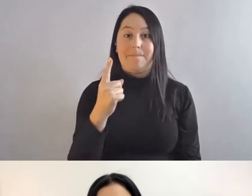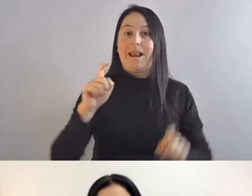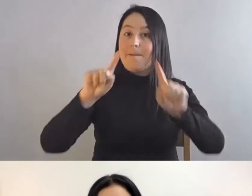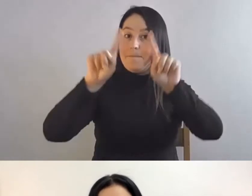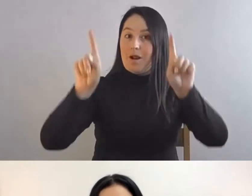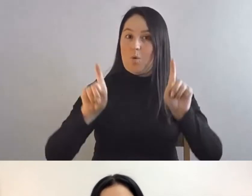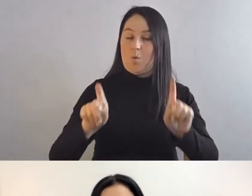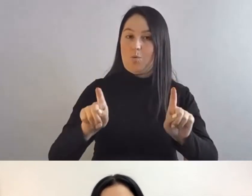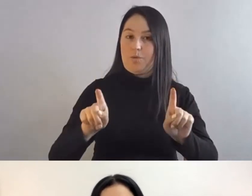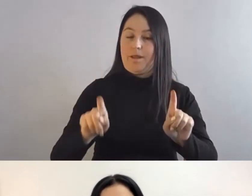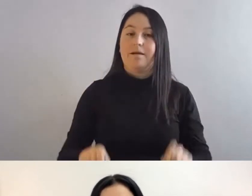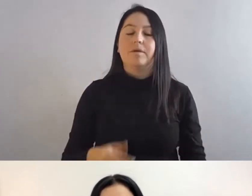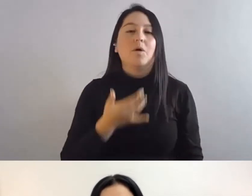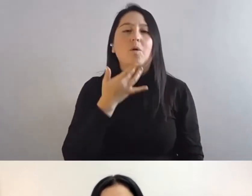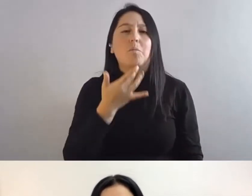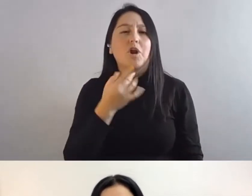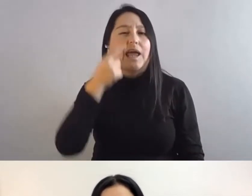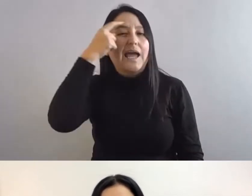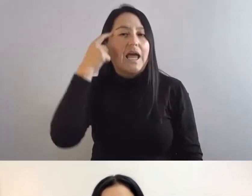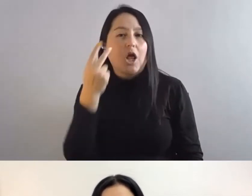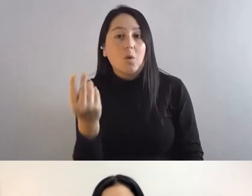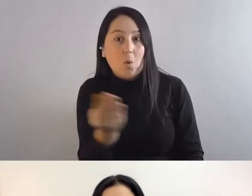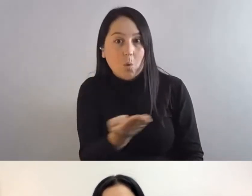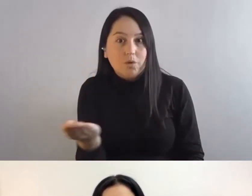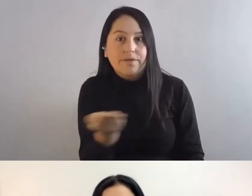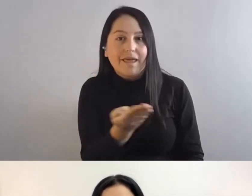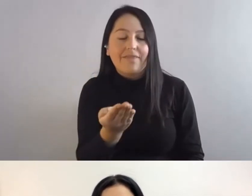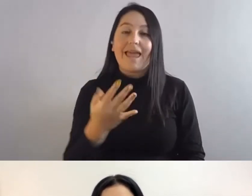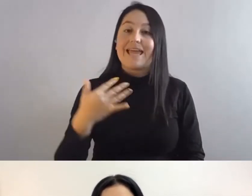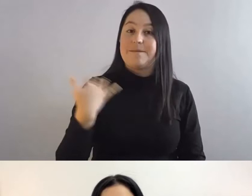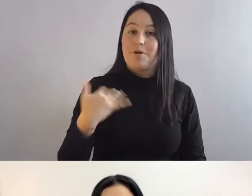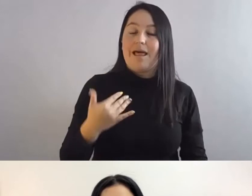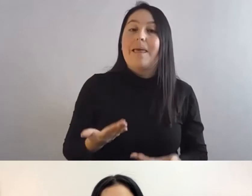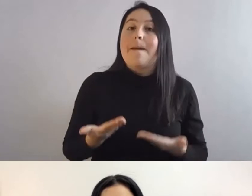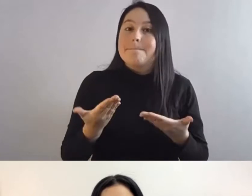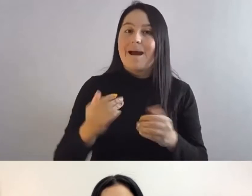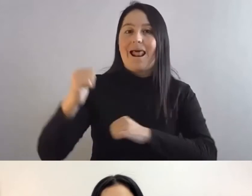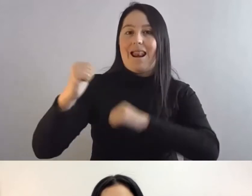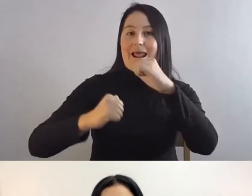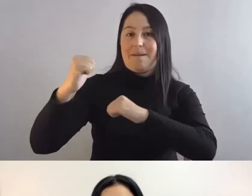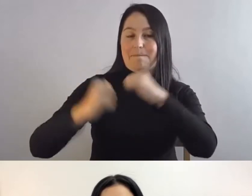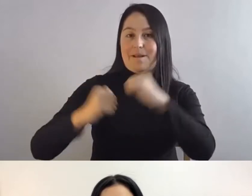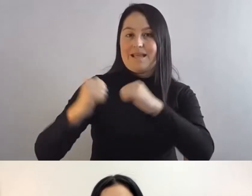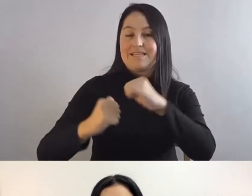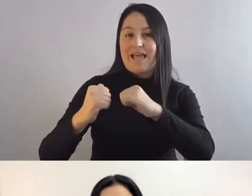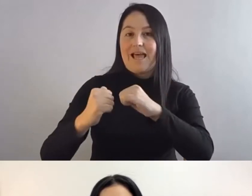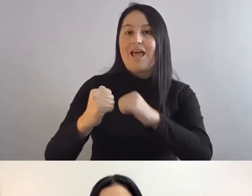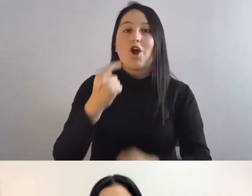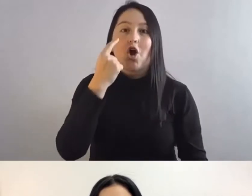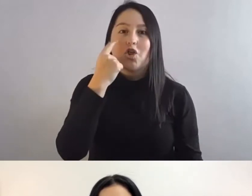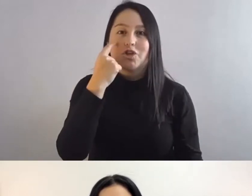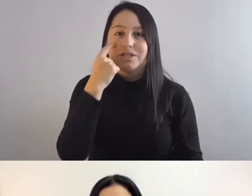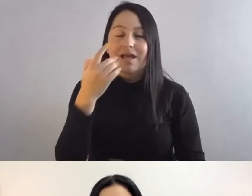tenemos es, ¿por qué creen ustedes que es importante para las empresas, ¿cierto?, conocer la cultura sorda y la lengua de señas?